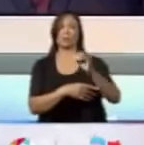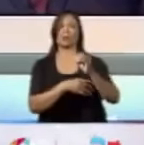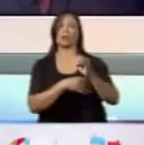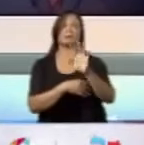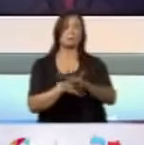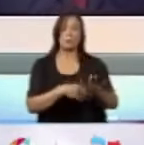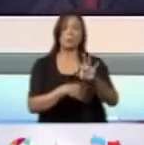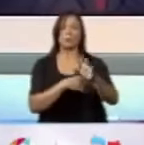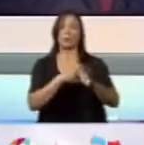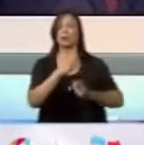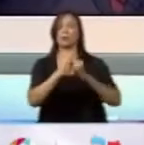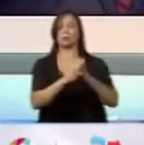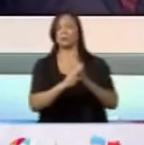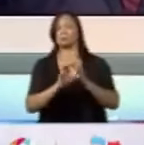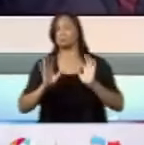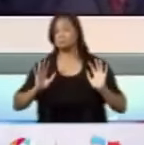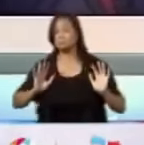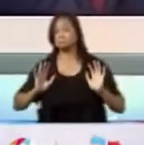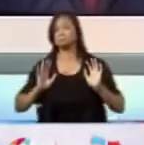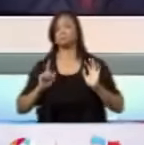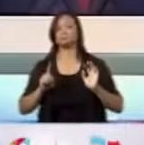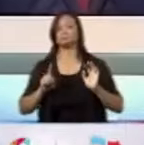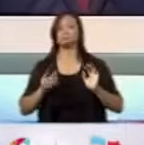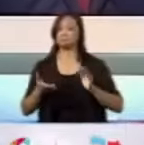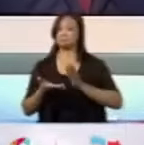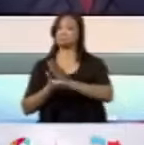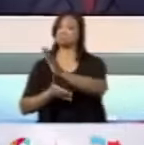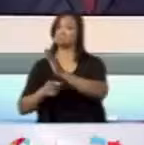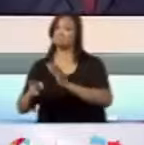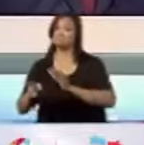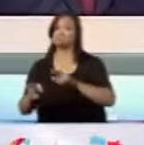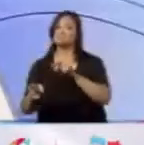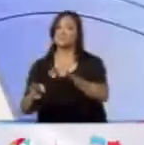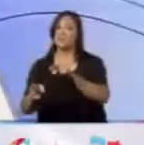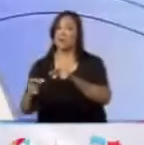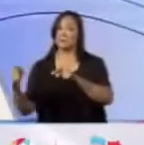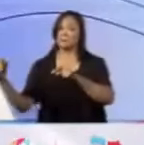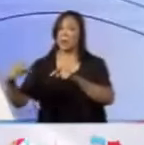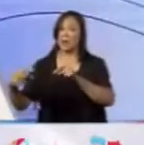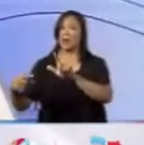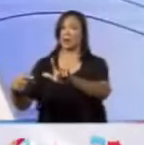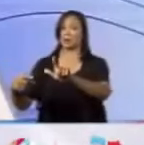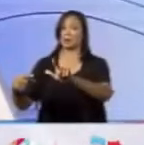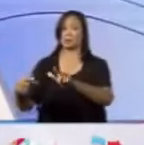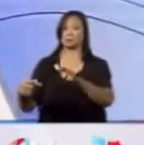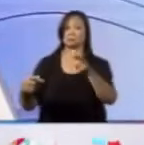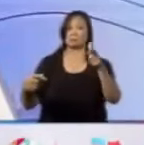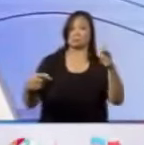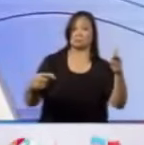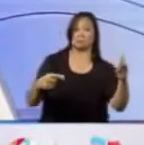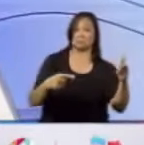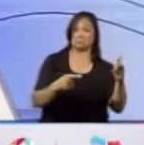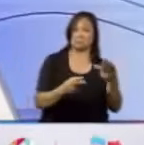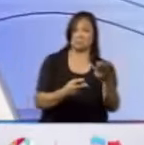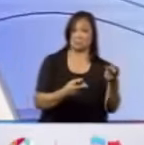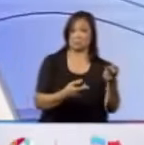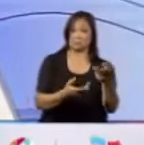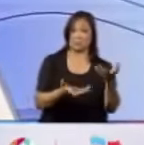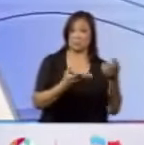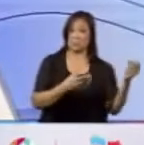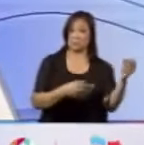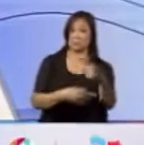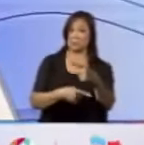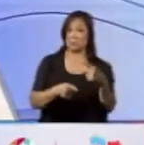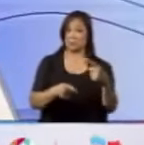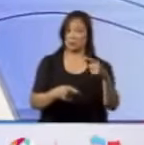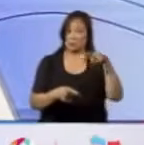anual. Bueno, como le dimos el derecho a réplica al candidato Fernández, ustedes también tienen derecho a réplica, incluyendo